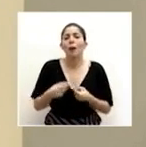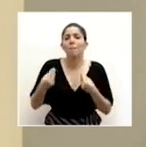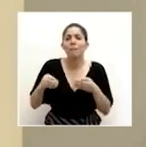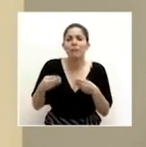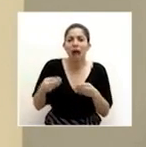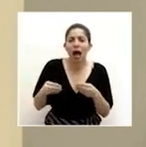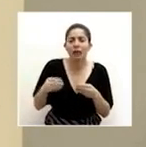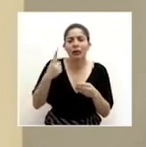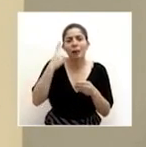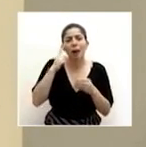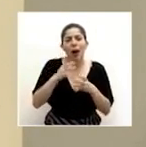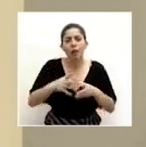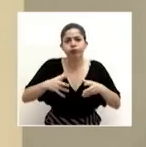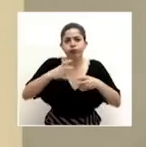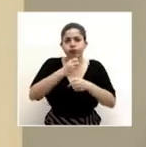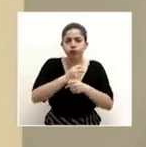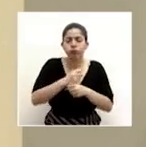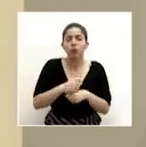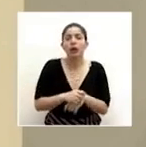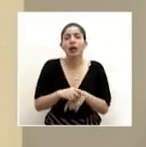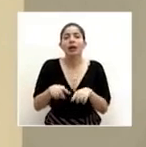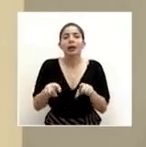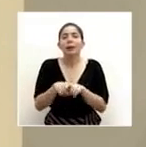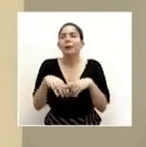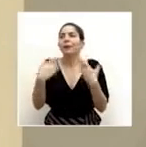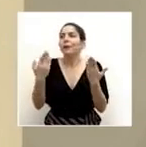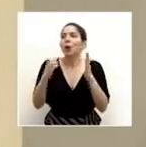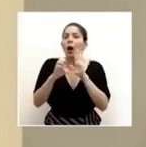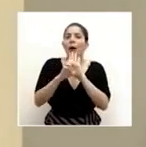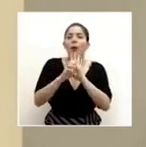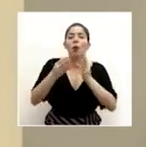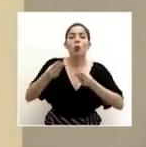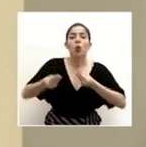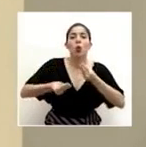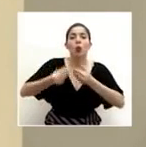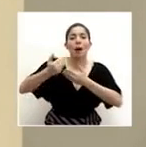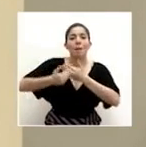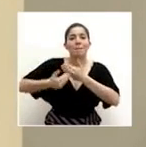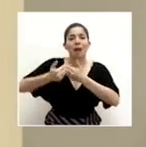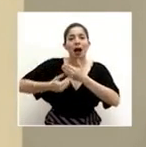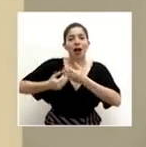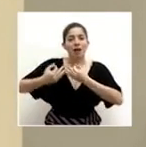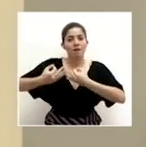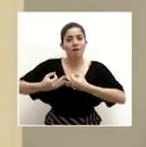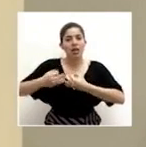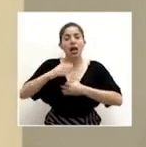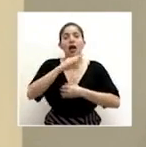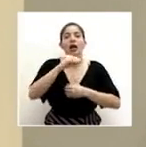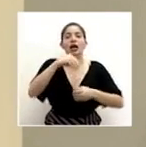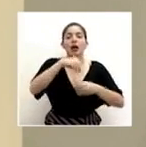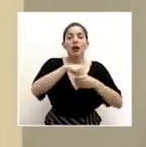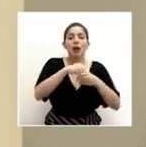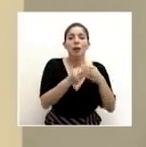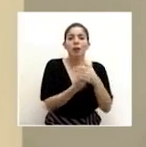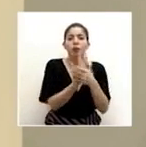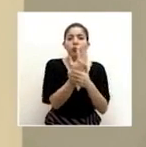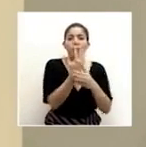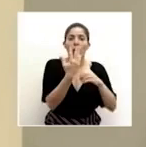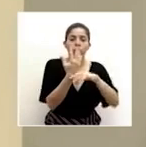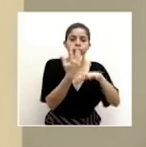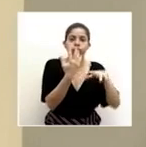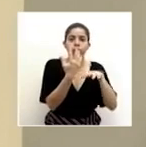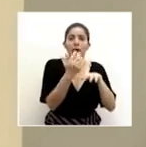de plástico para envasados y, por ejemplo, productos de panadería fina y abonos. Y de